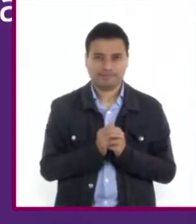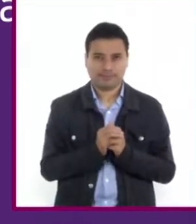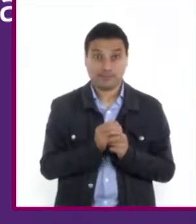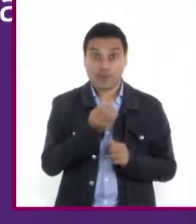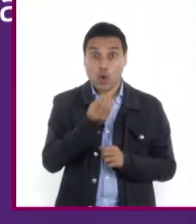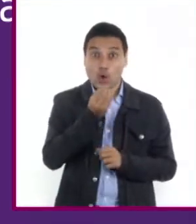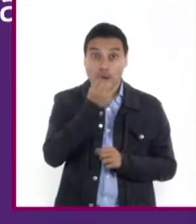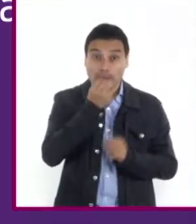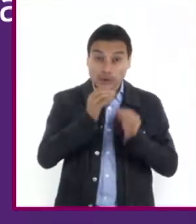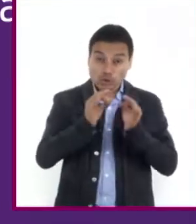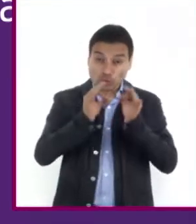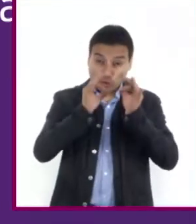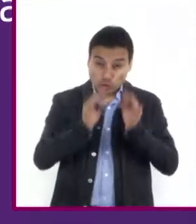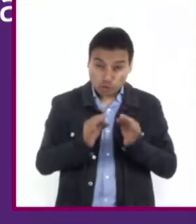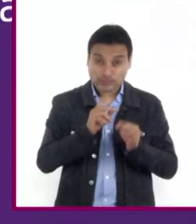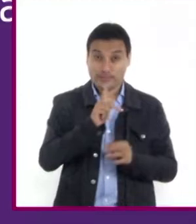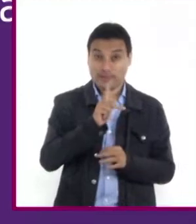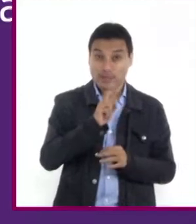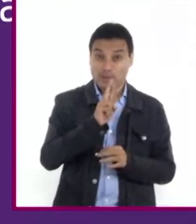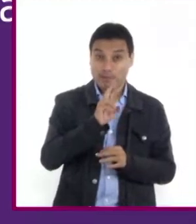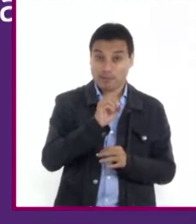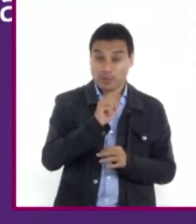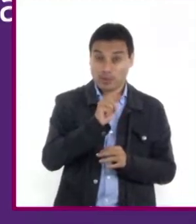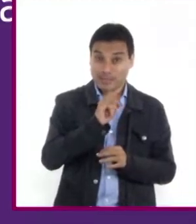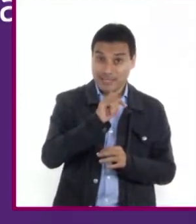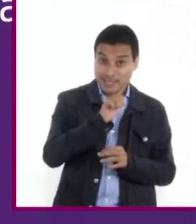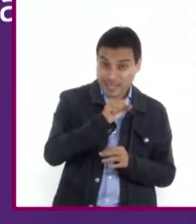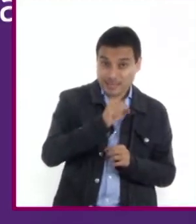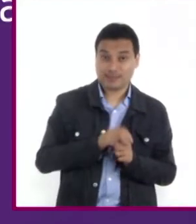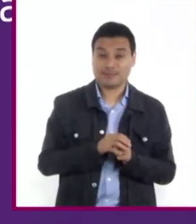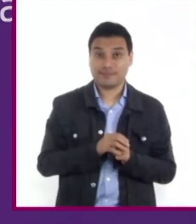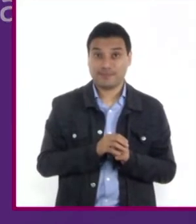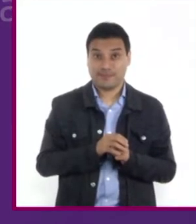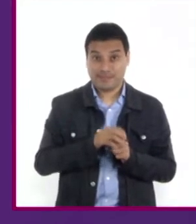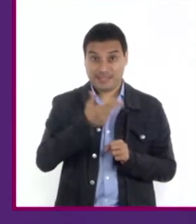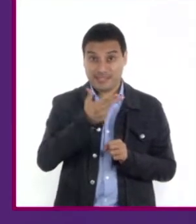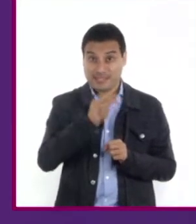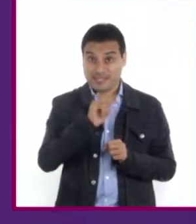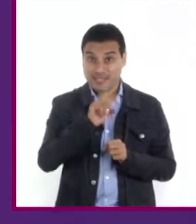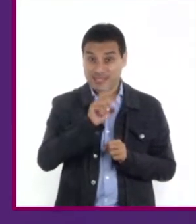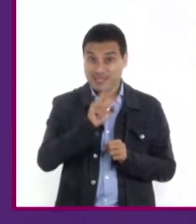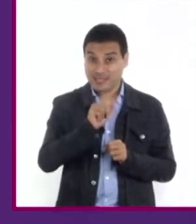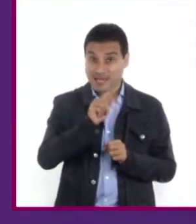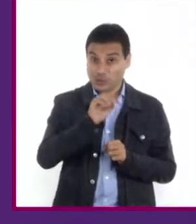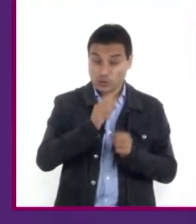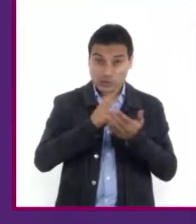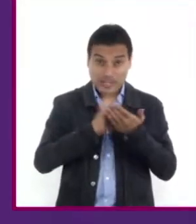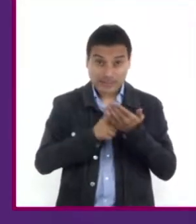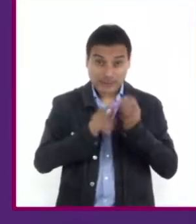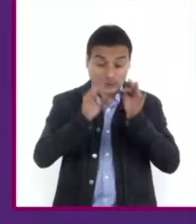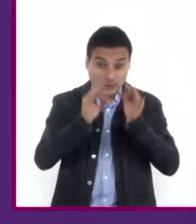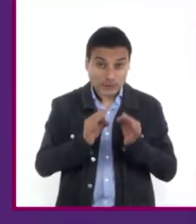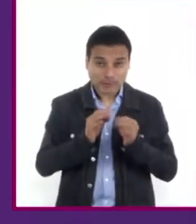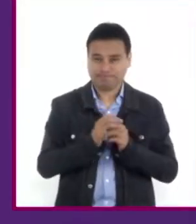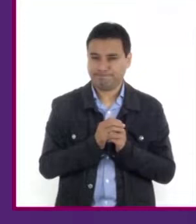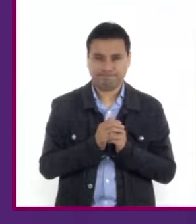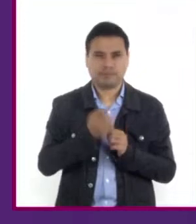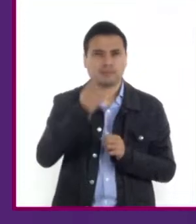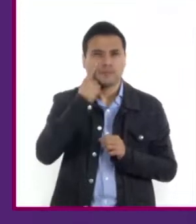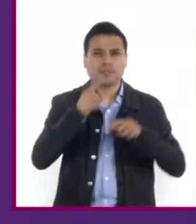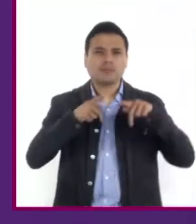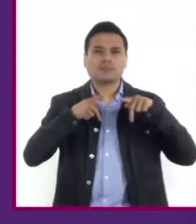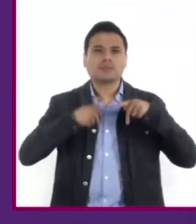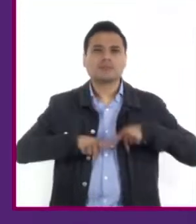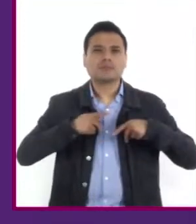dieta balanceada de proteínas, hidratos de carbono y grasas. He aquí el dietario de una tripulación